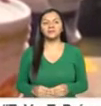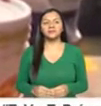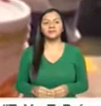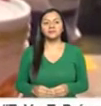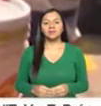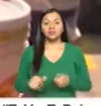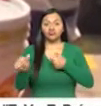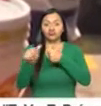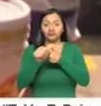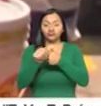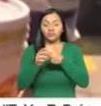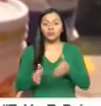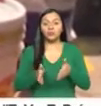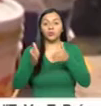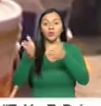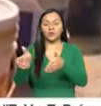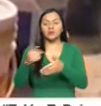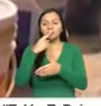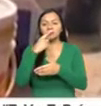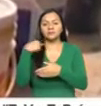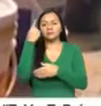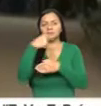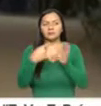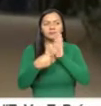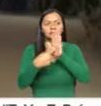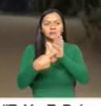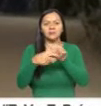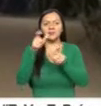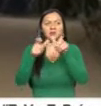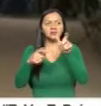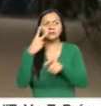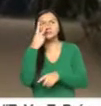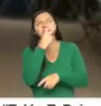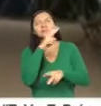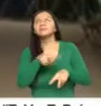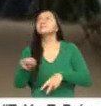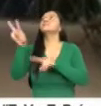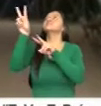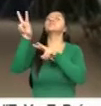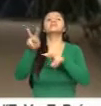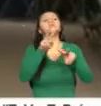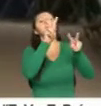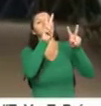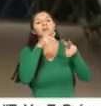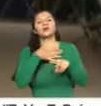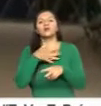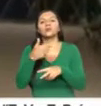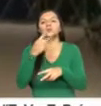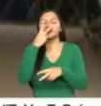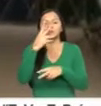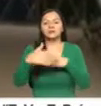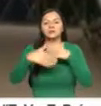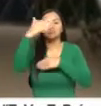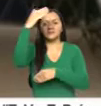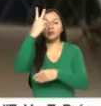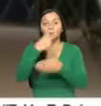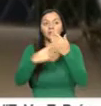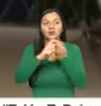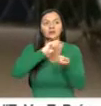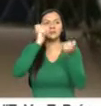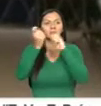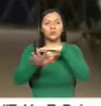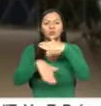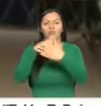pocos metros del puerto de Asunción, dos enormes rostros obligan a los transeúntes a alzar la vista hasta la pared medianera de un hotel, transformada en un